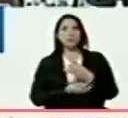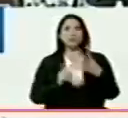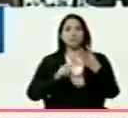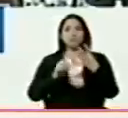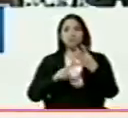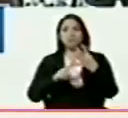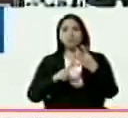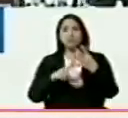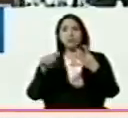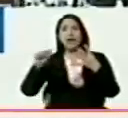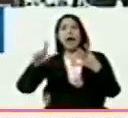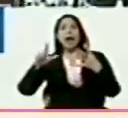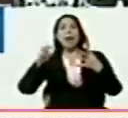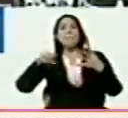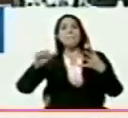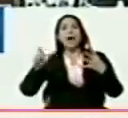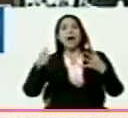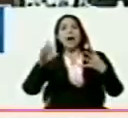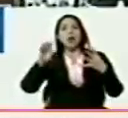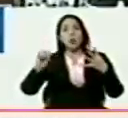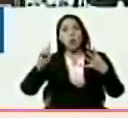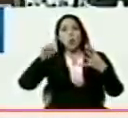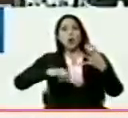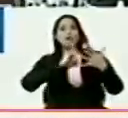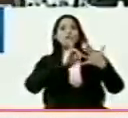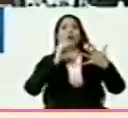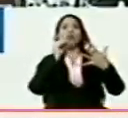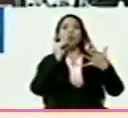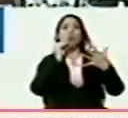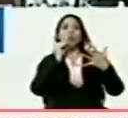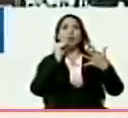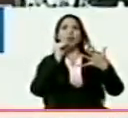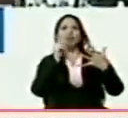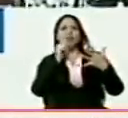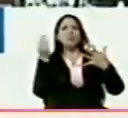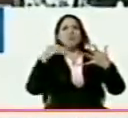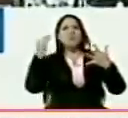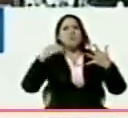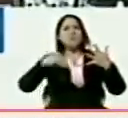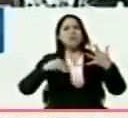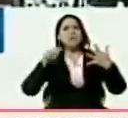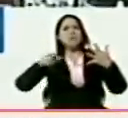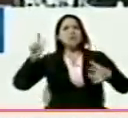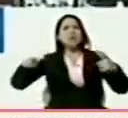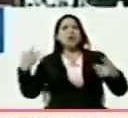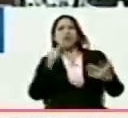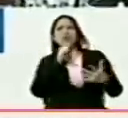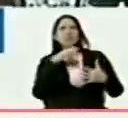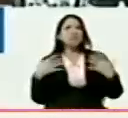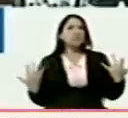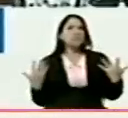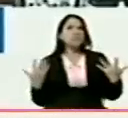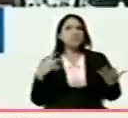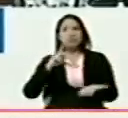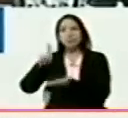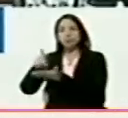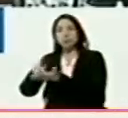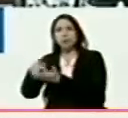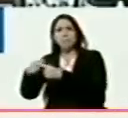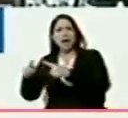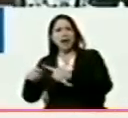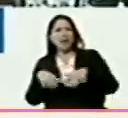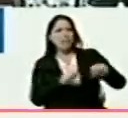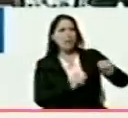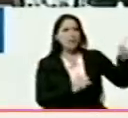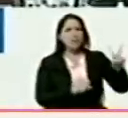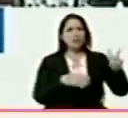señor Almagro, el señor Duque, ¿quién más nos queda por ahí? Que se presentaron allá para invadir a Venezuela,